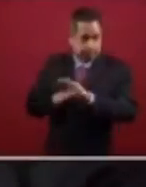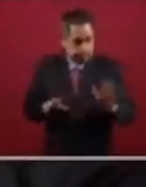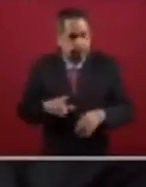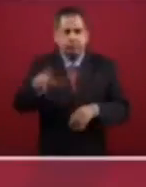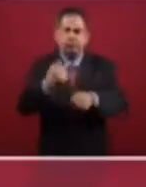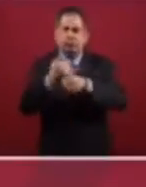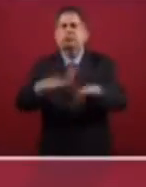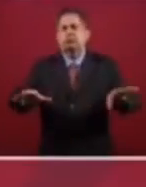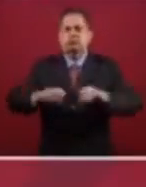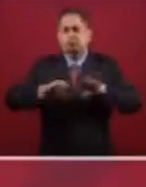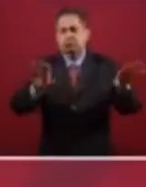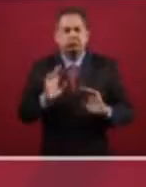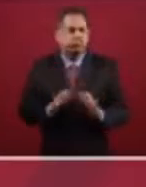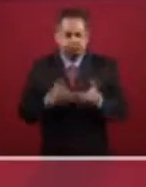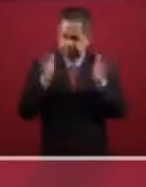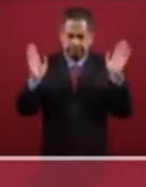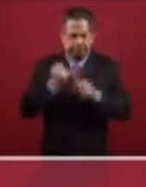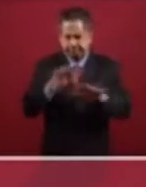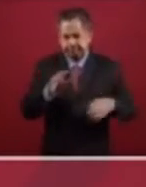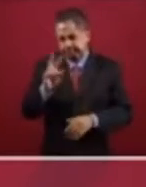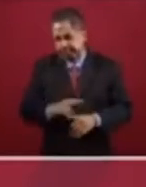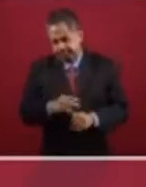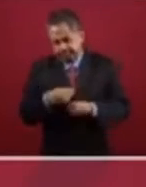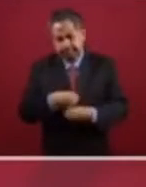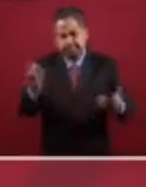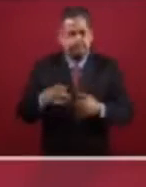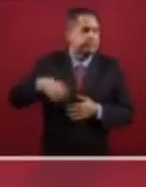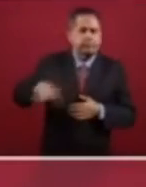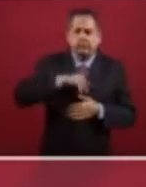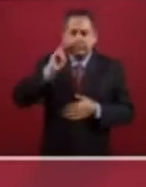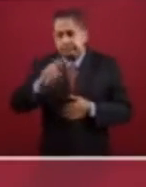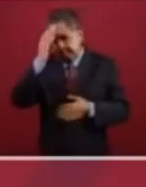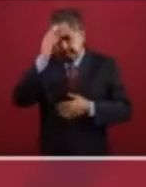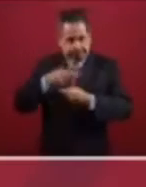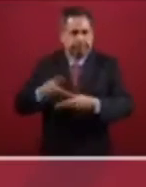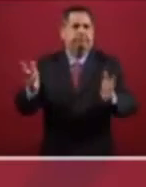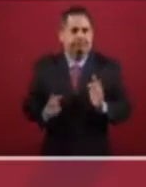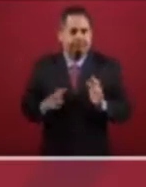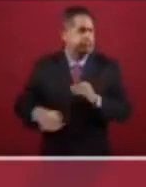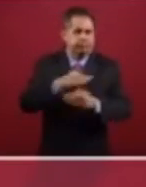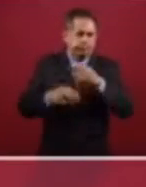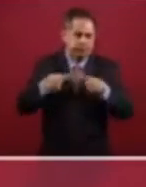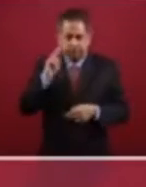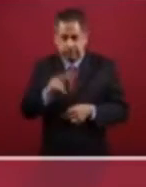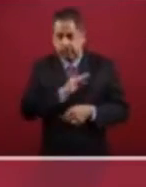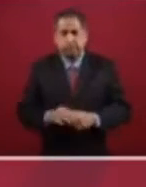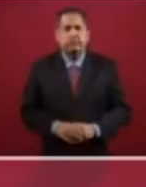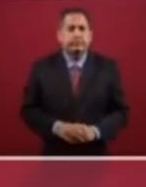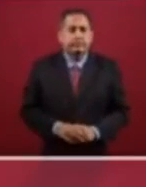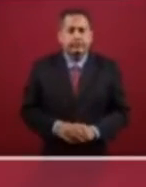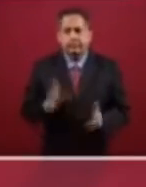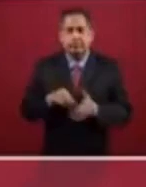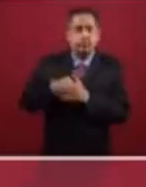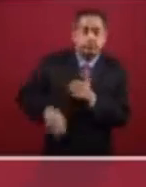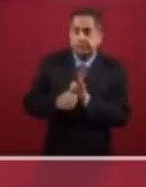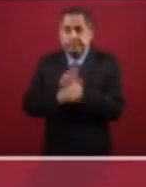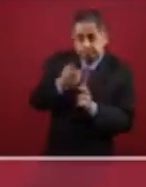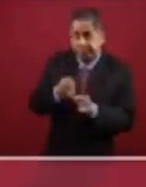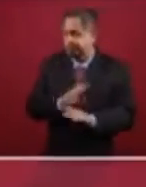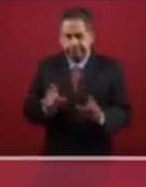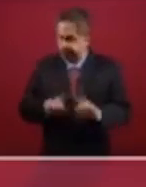abre toda la información. Se pone a disposición de todos los ciudadanos. No tenemos nada que